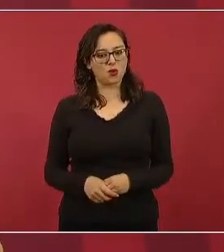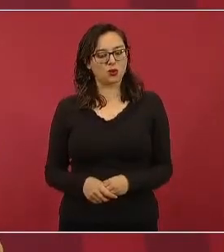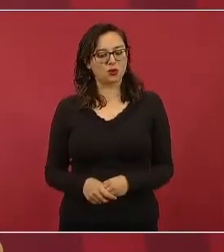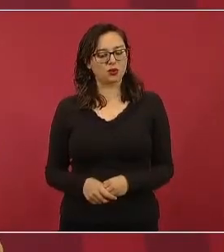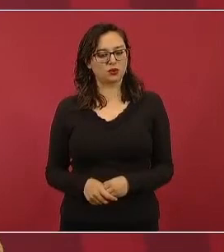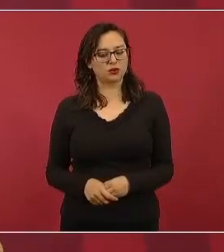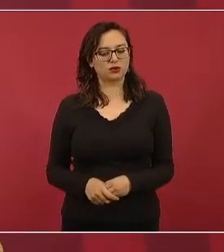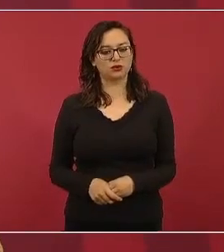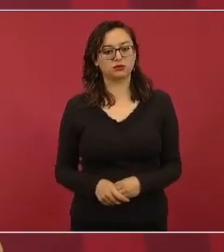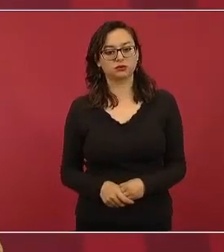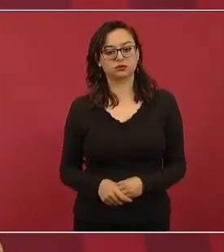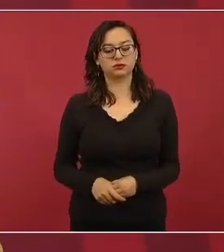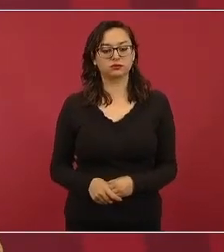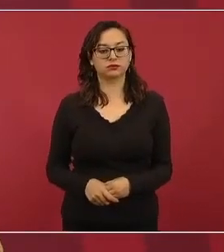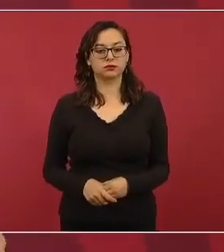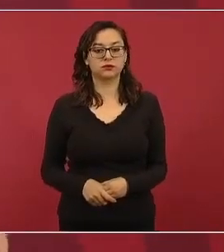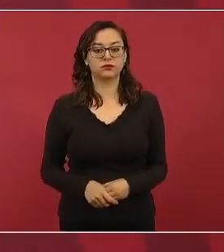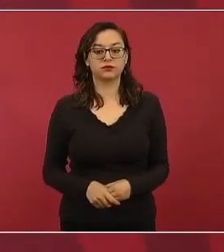Afortunadamente,